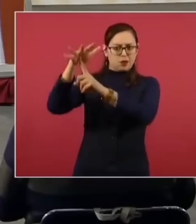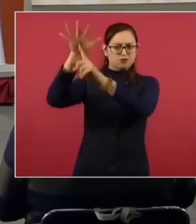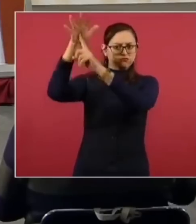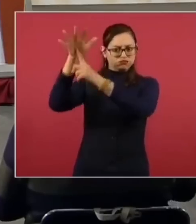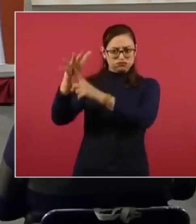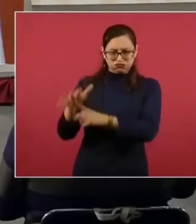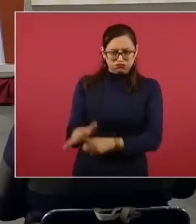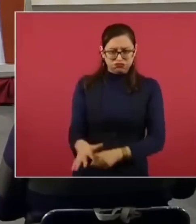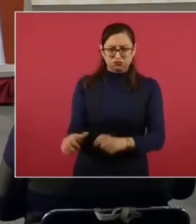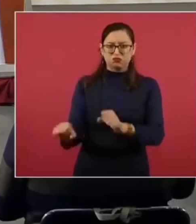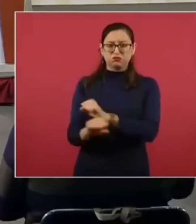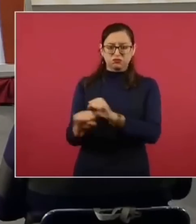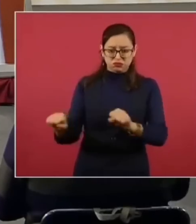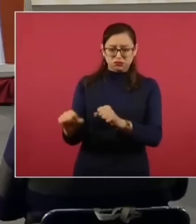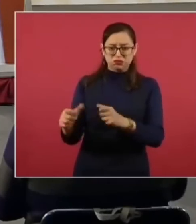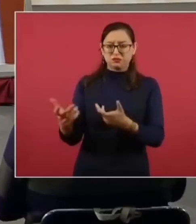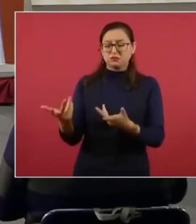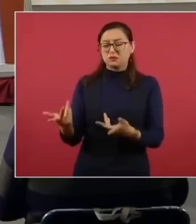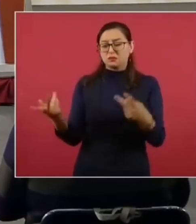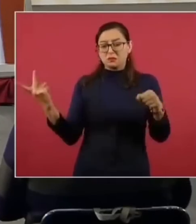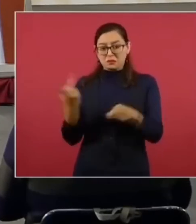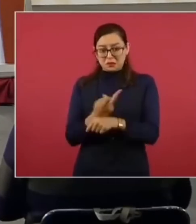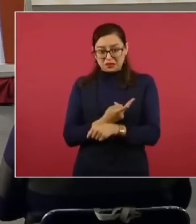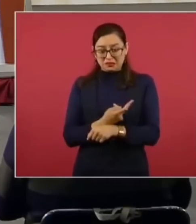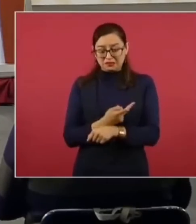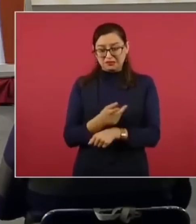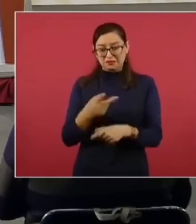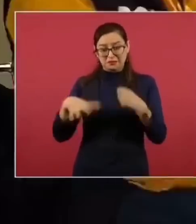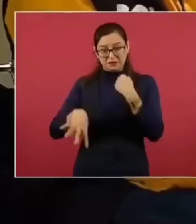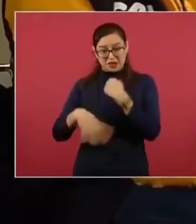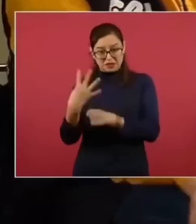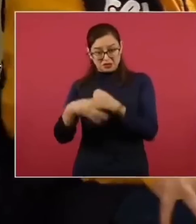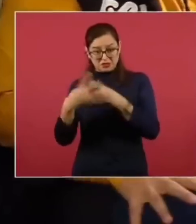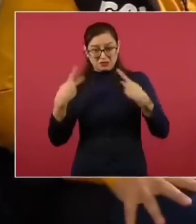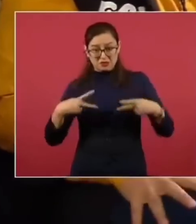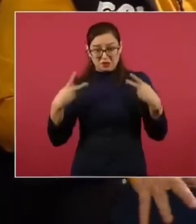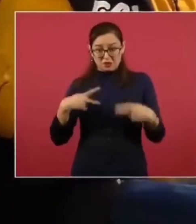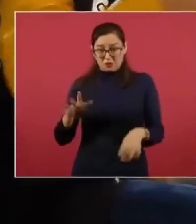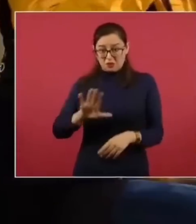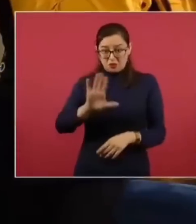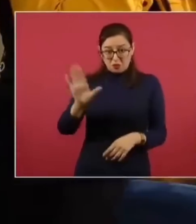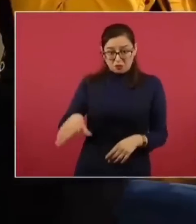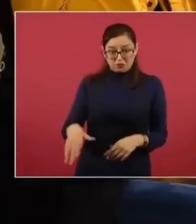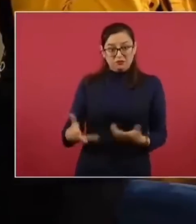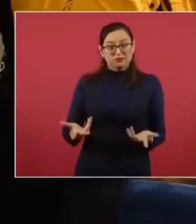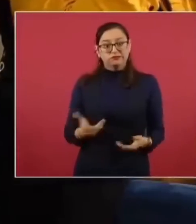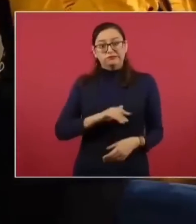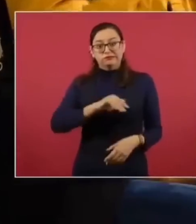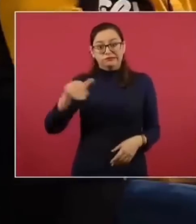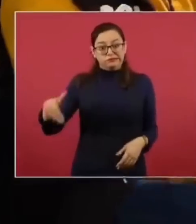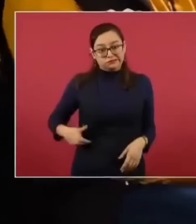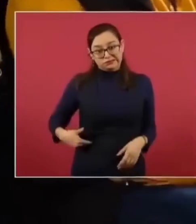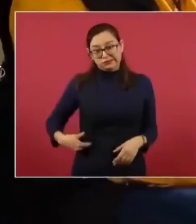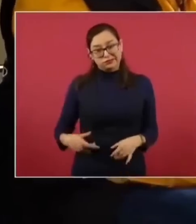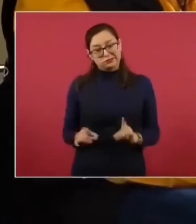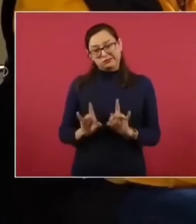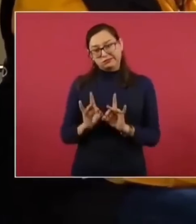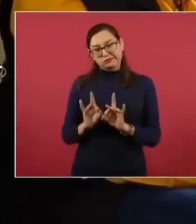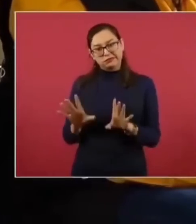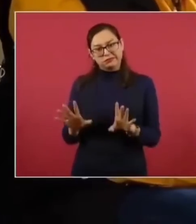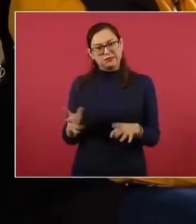Quintero. Hasta ahora la Marina ha dicho que se trata de un accidente y que no hay más información que indique otra cosa.